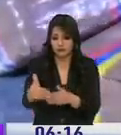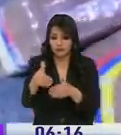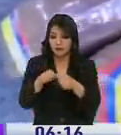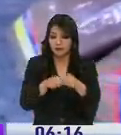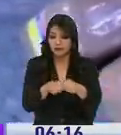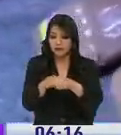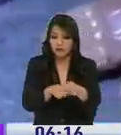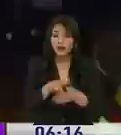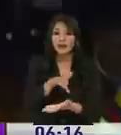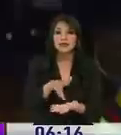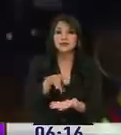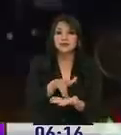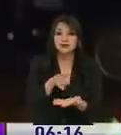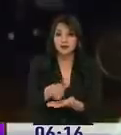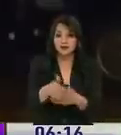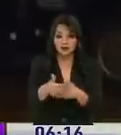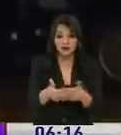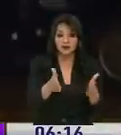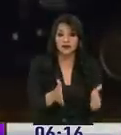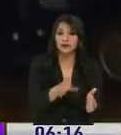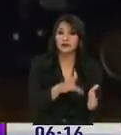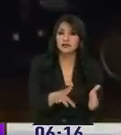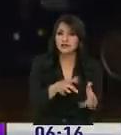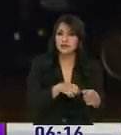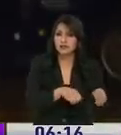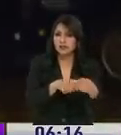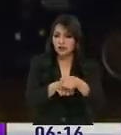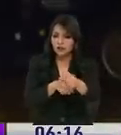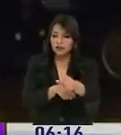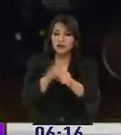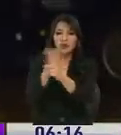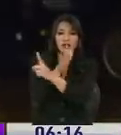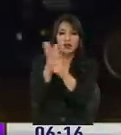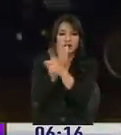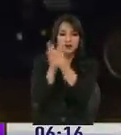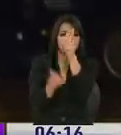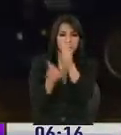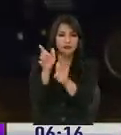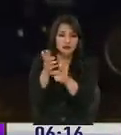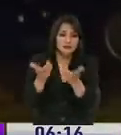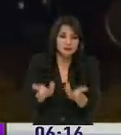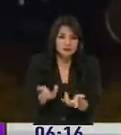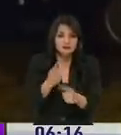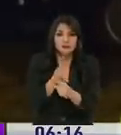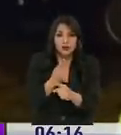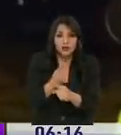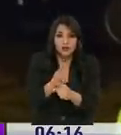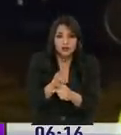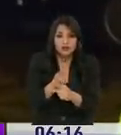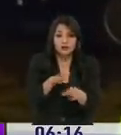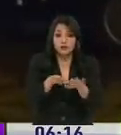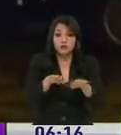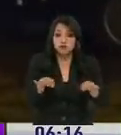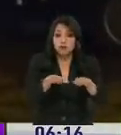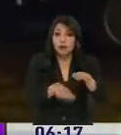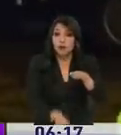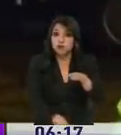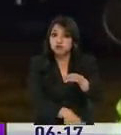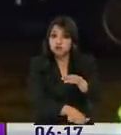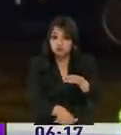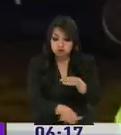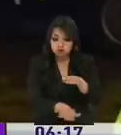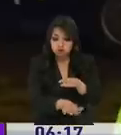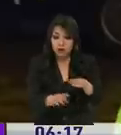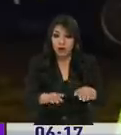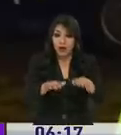disimular la caleta. Cartones prácticamente vacíos, que era para despistar. Y prácticamente esto lo que hacía es tapar de atrás